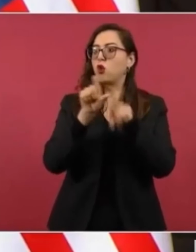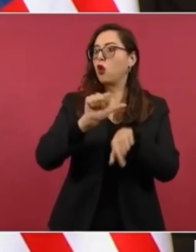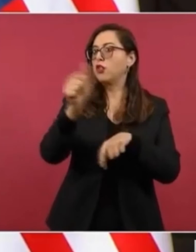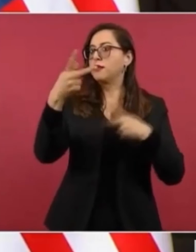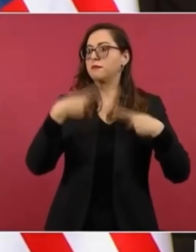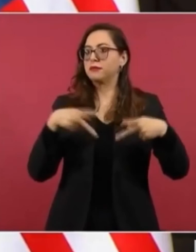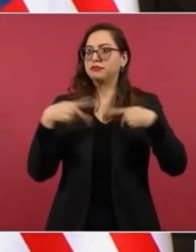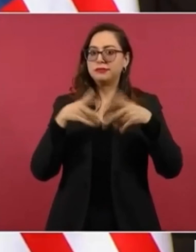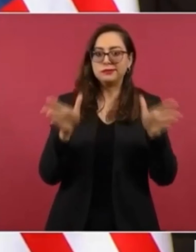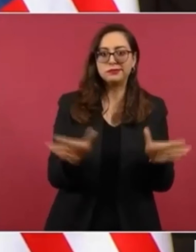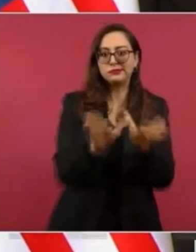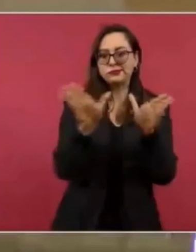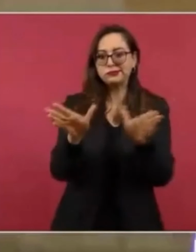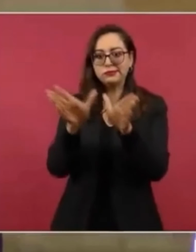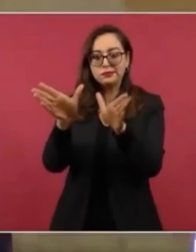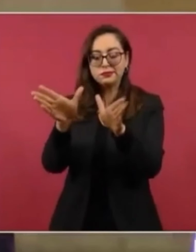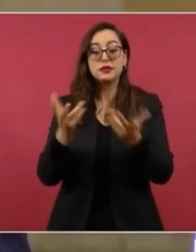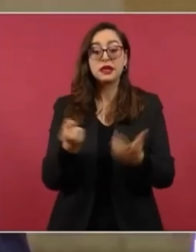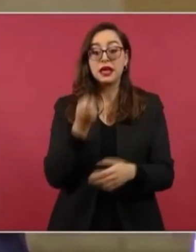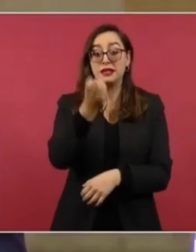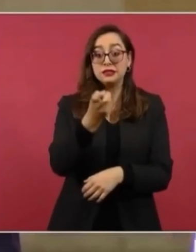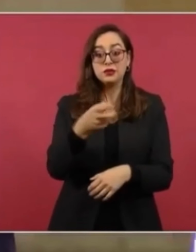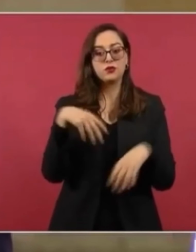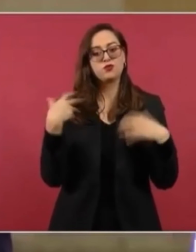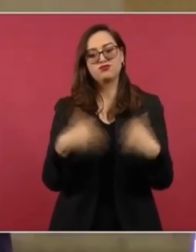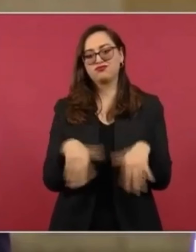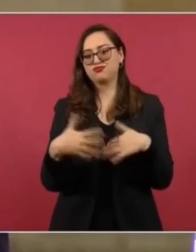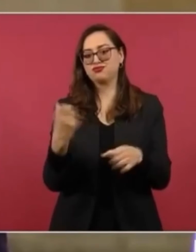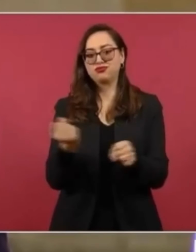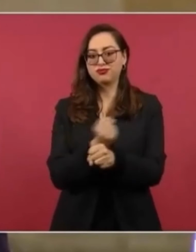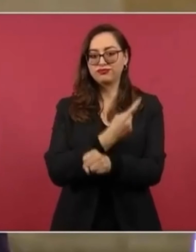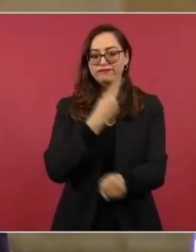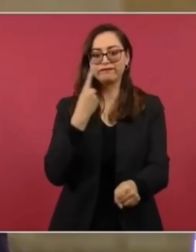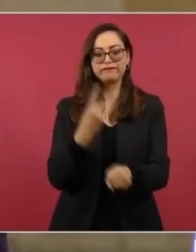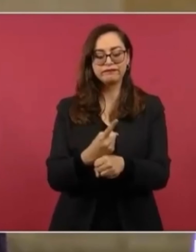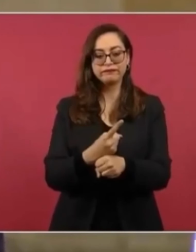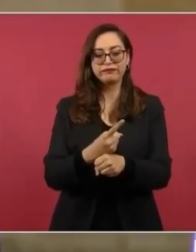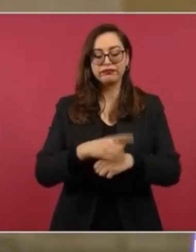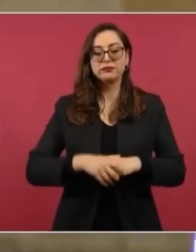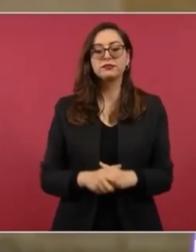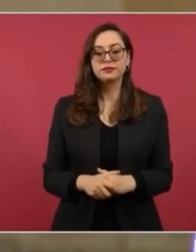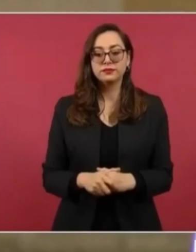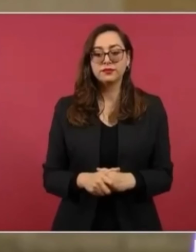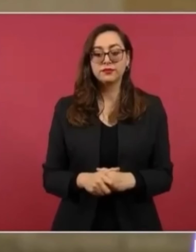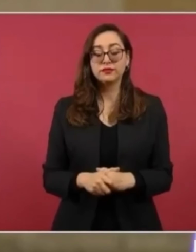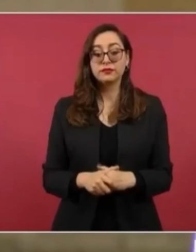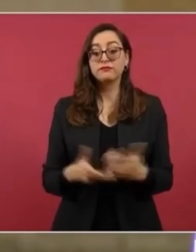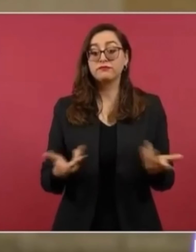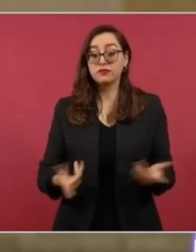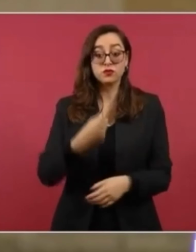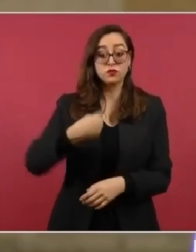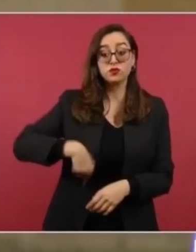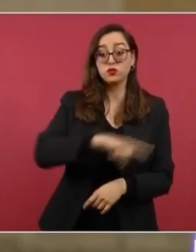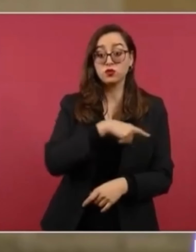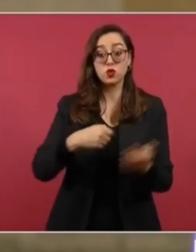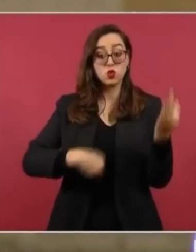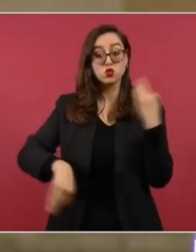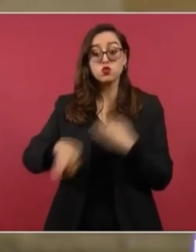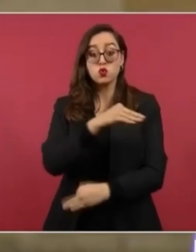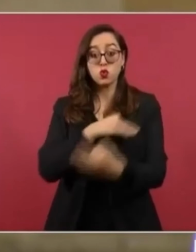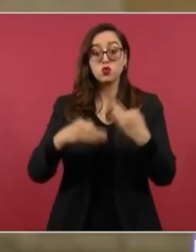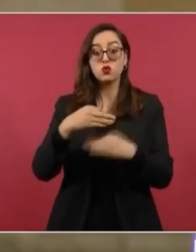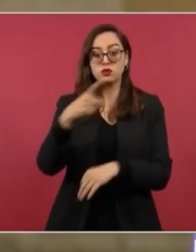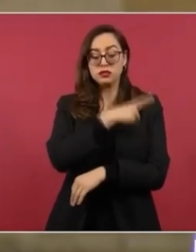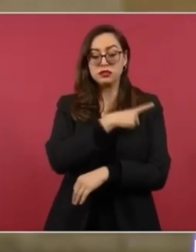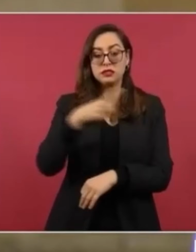es una oportunidad enorme para los trabajadores y para las empresas. Todos debemos formar parte de la acción